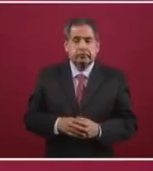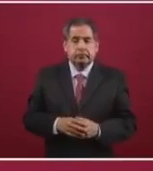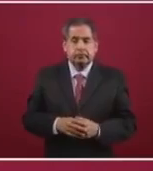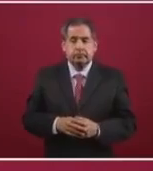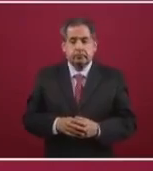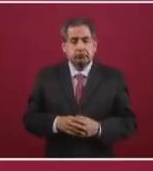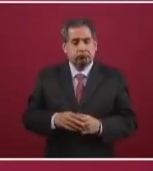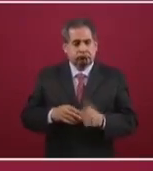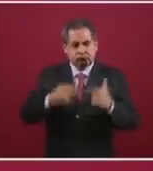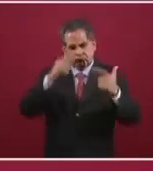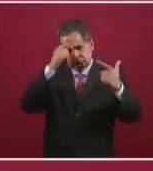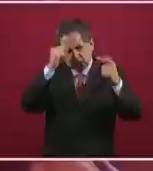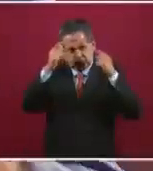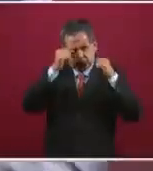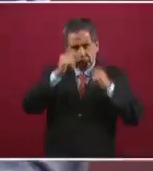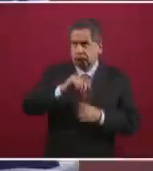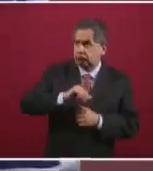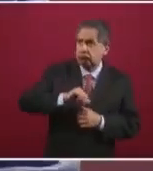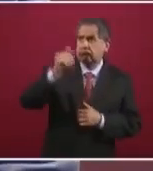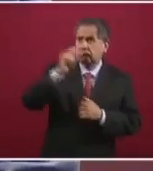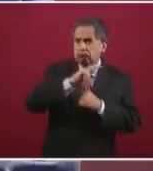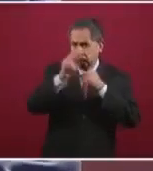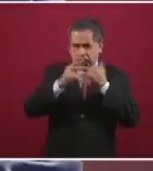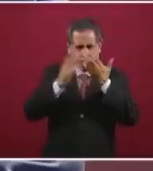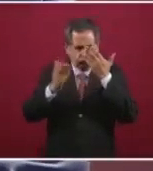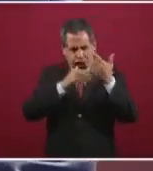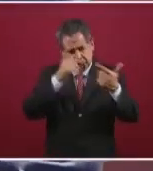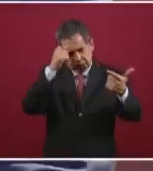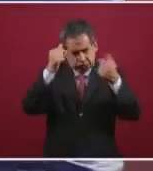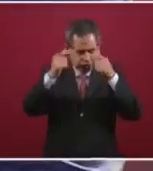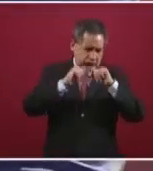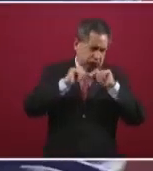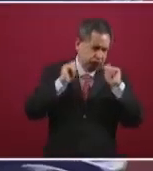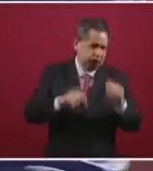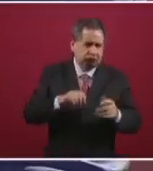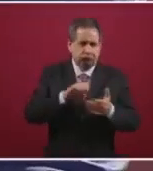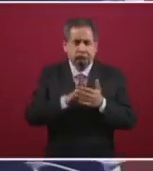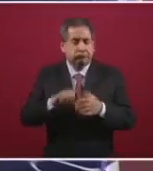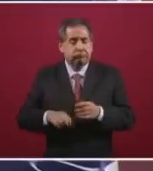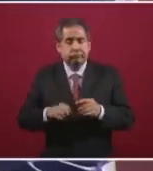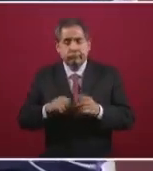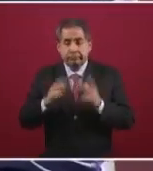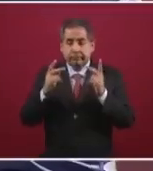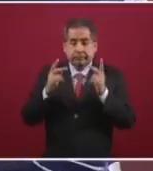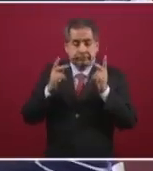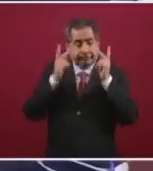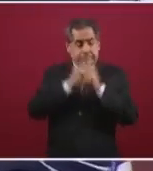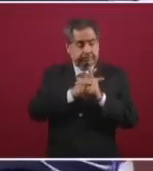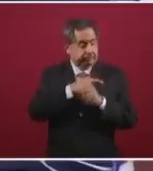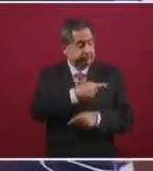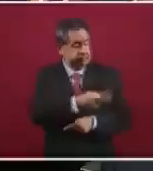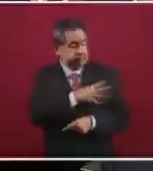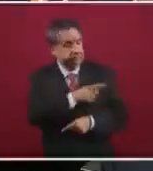están graduados hasta en el extranjero, como los hijos del padrino que los mandaba a estudiar